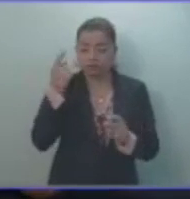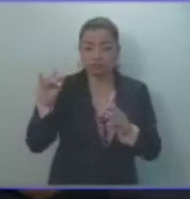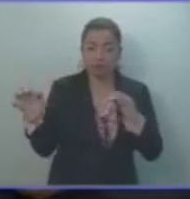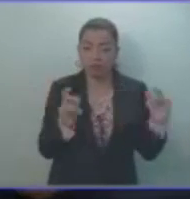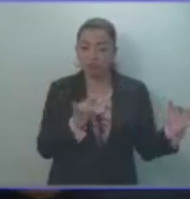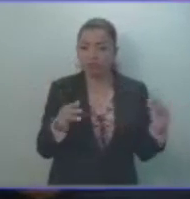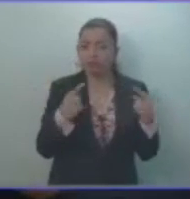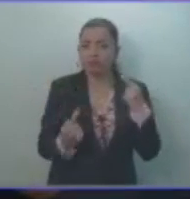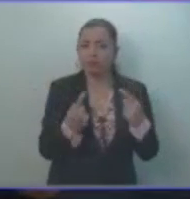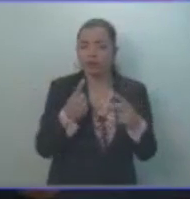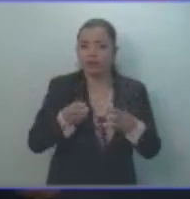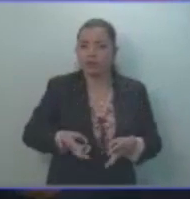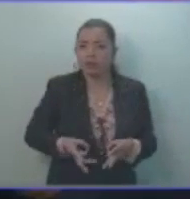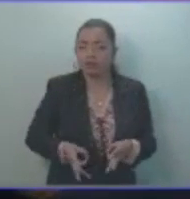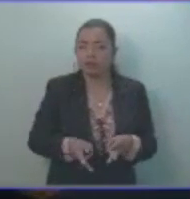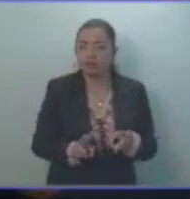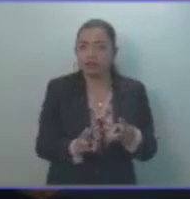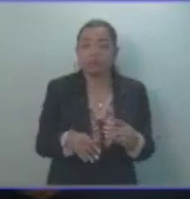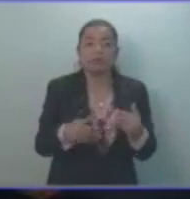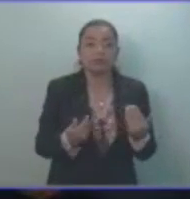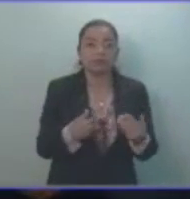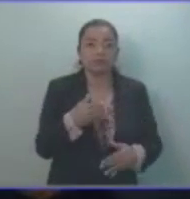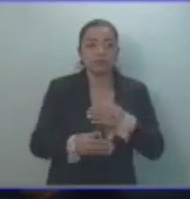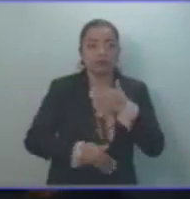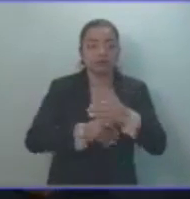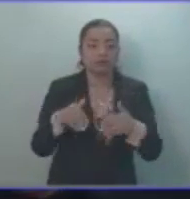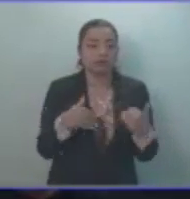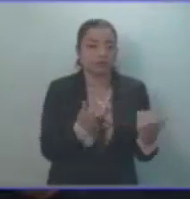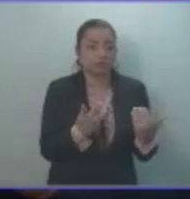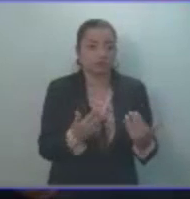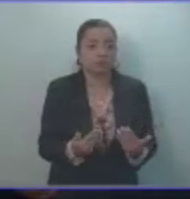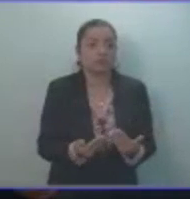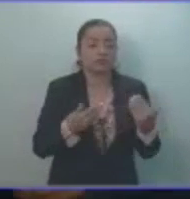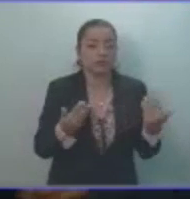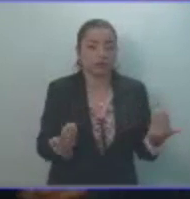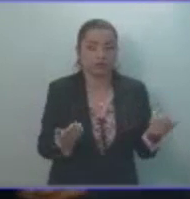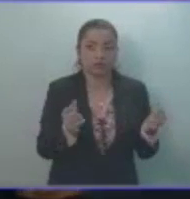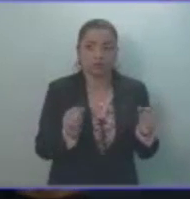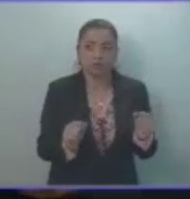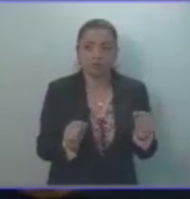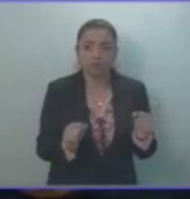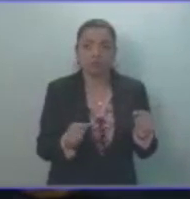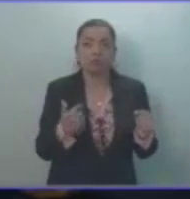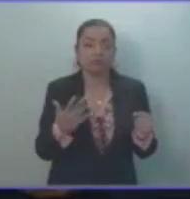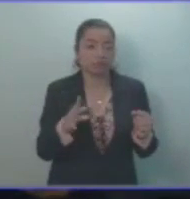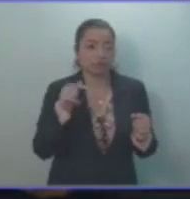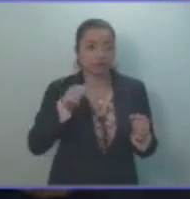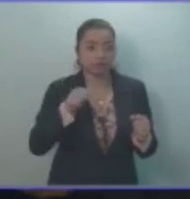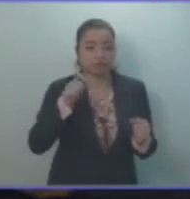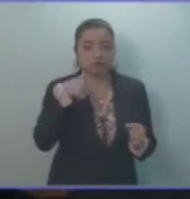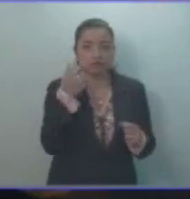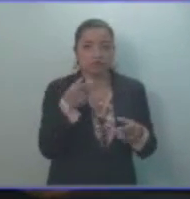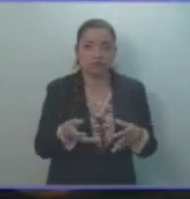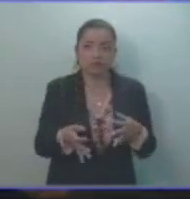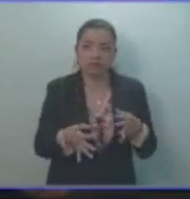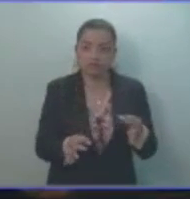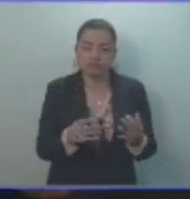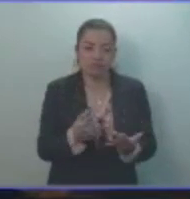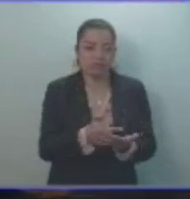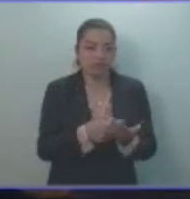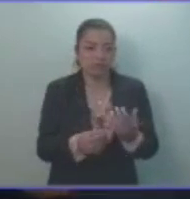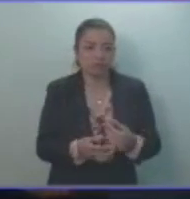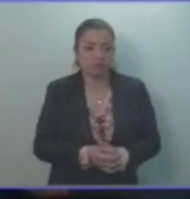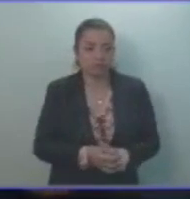¿Cuál sería ese mecanismo? ¿Cuánto estarían transfiriendo? ¿Y qué va a pasar? Porque si el FEFE ya se utiliza ahora para otro destino, ¿cómo van a suplir